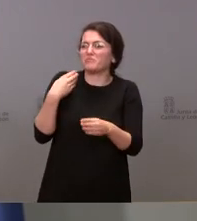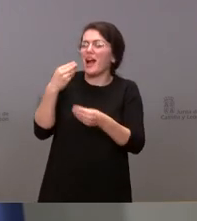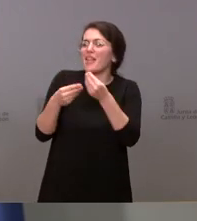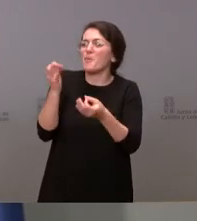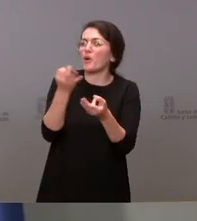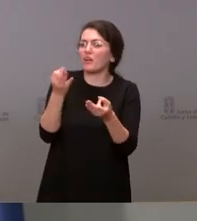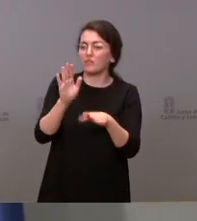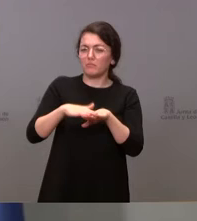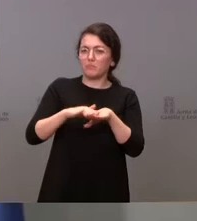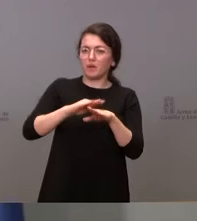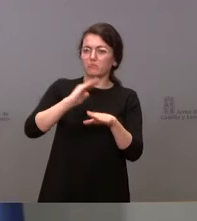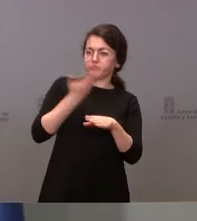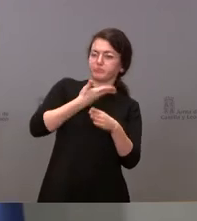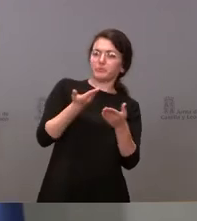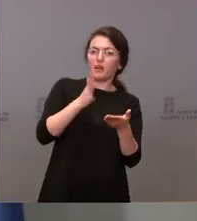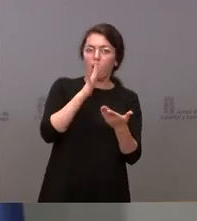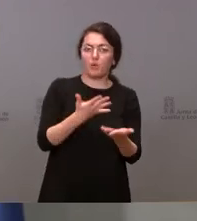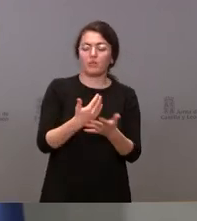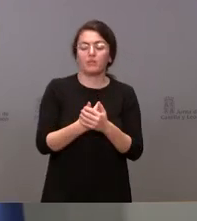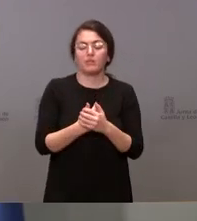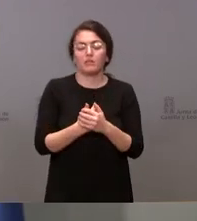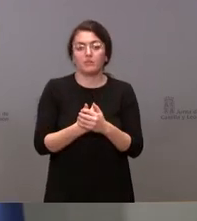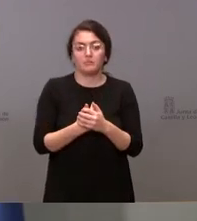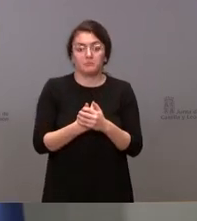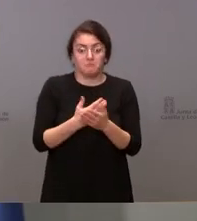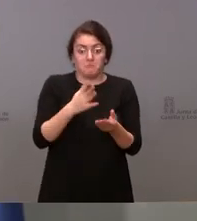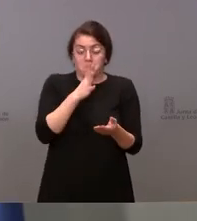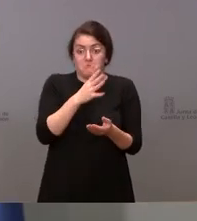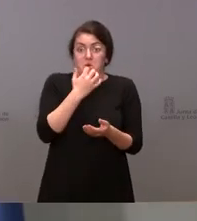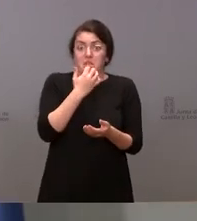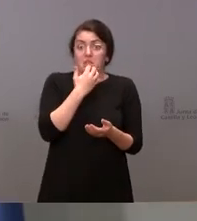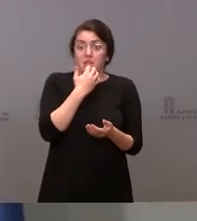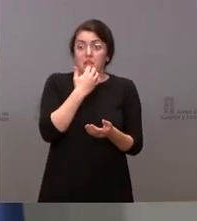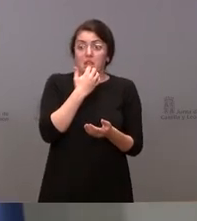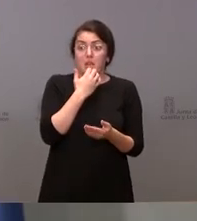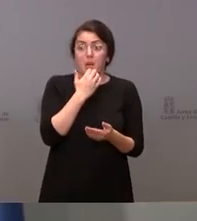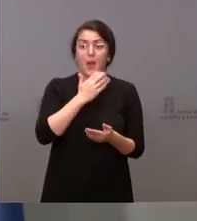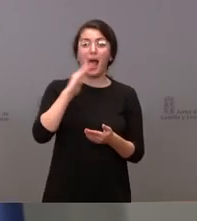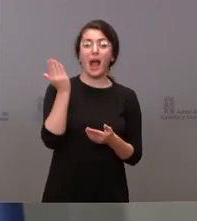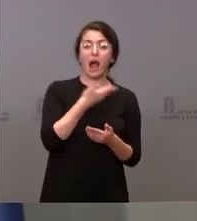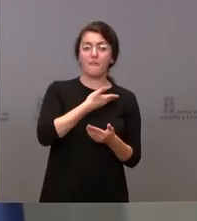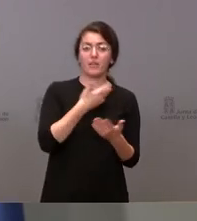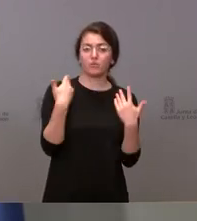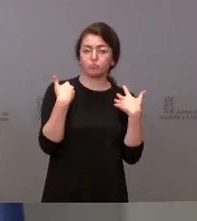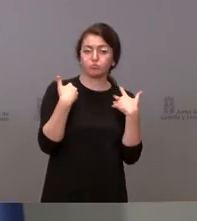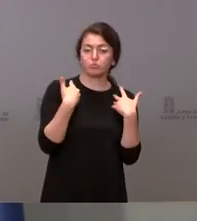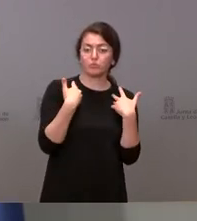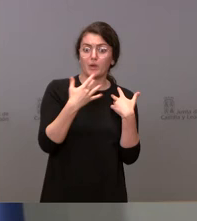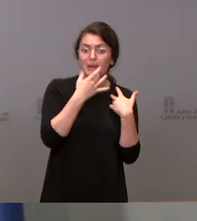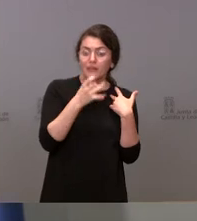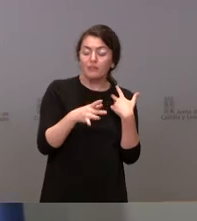nosotros a este gobierno, porque si a alguien va a perjudicar, evidentemente, este tipo de tasas, es a